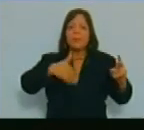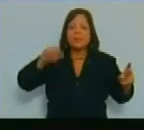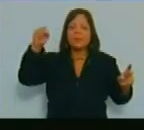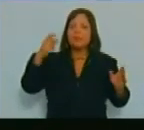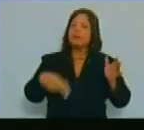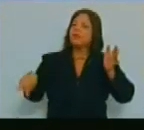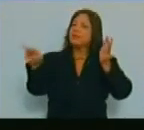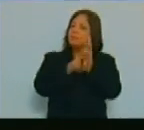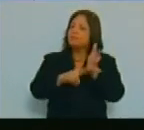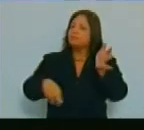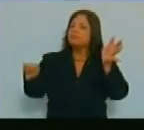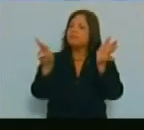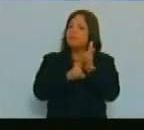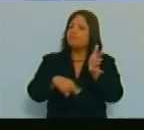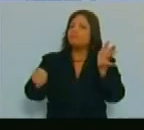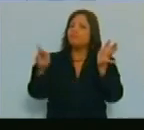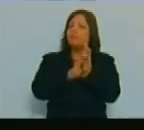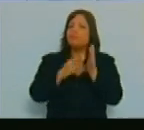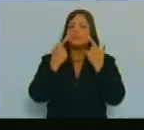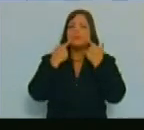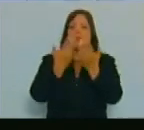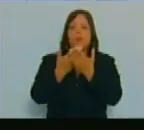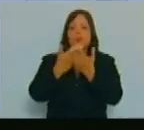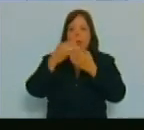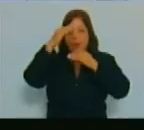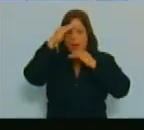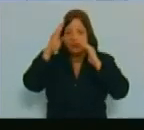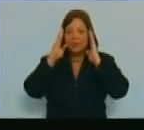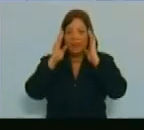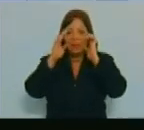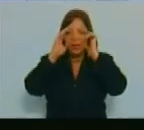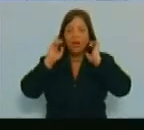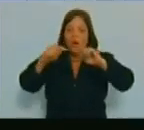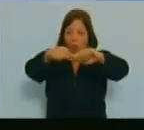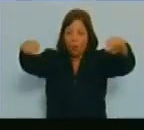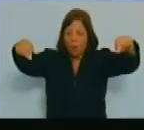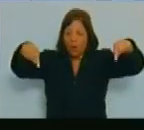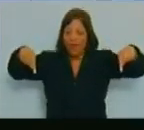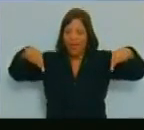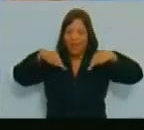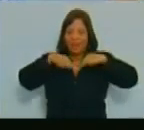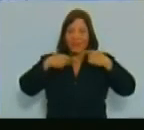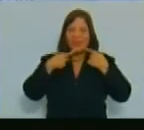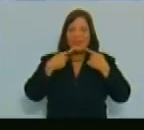ha insistido en la constitución de los cuadrantes de paz el cuadrante de paz